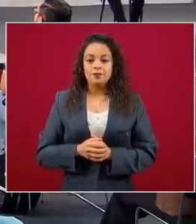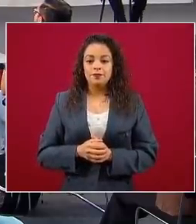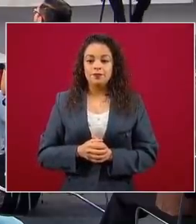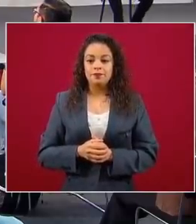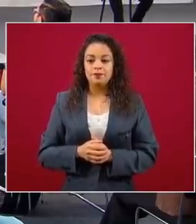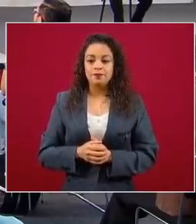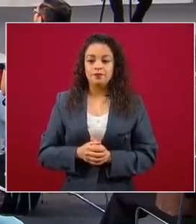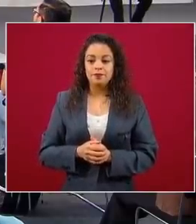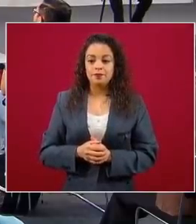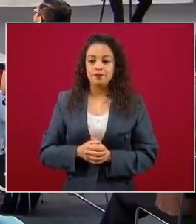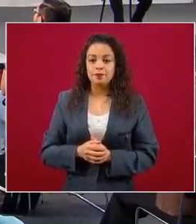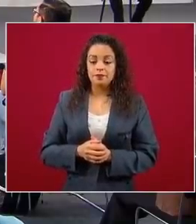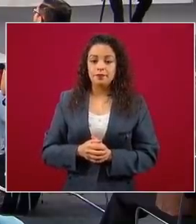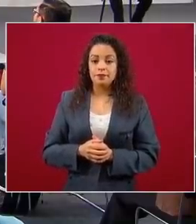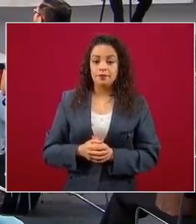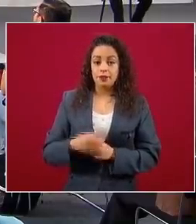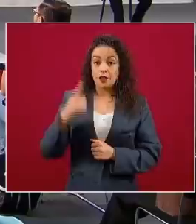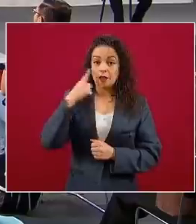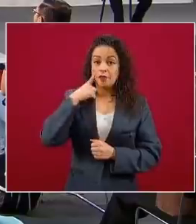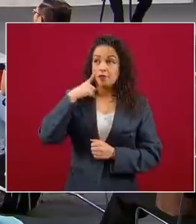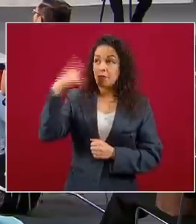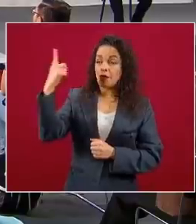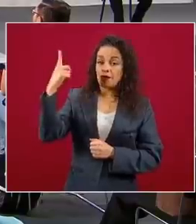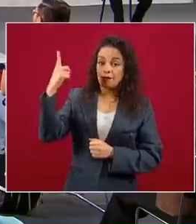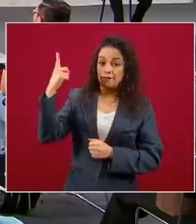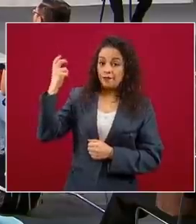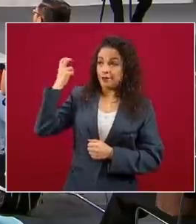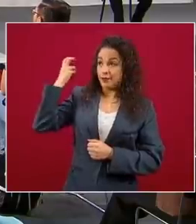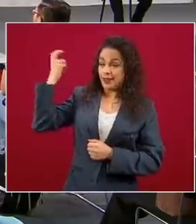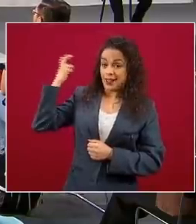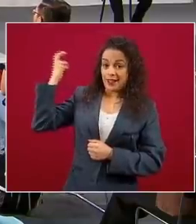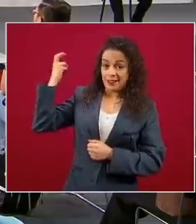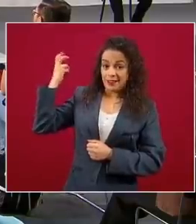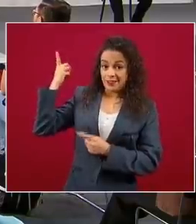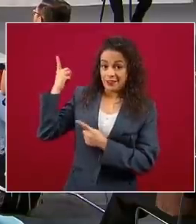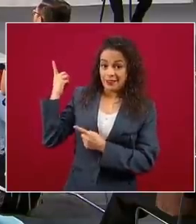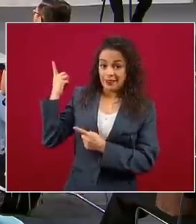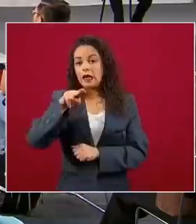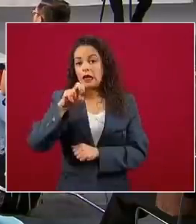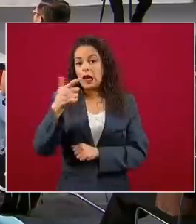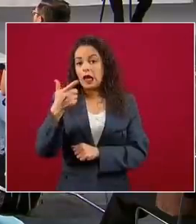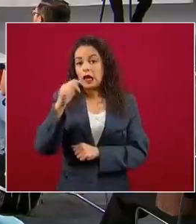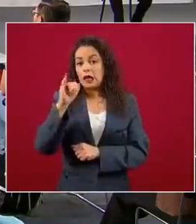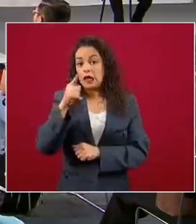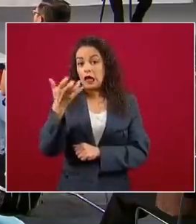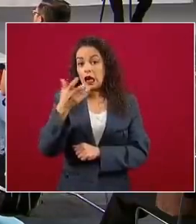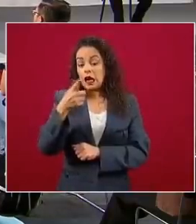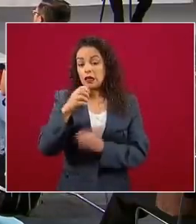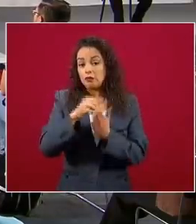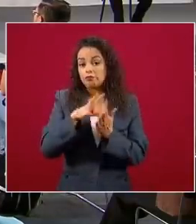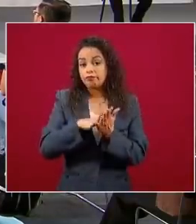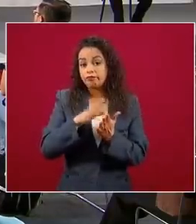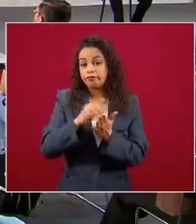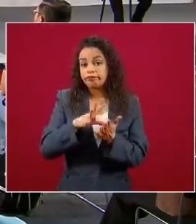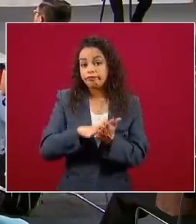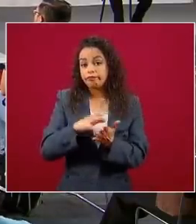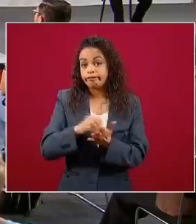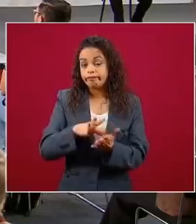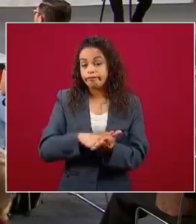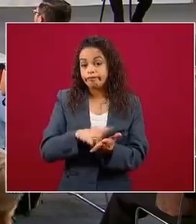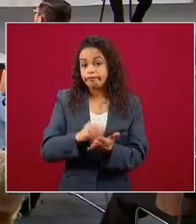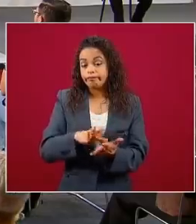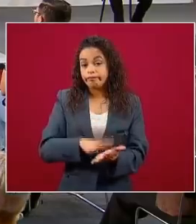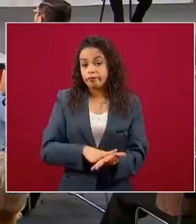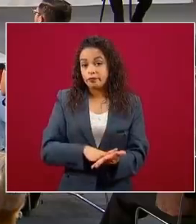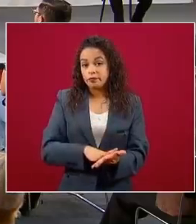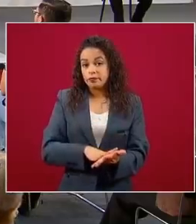esto, de acuerdo al INEGI, son los fallecimientos